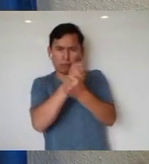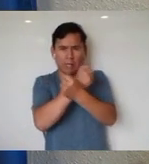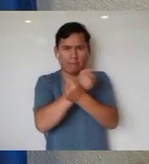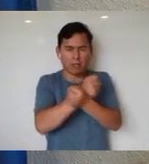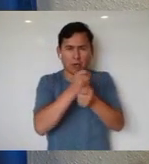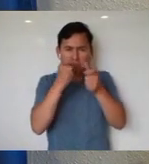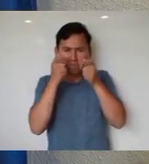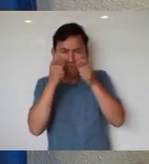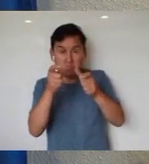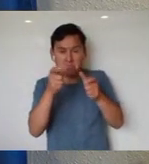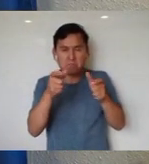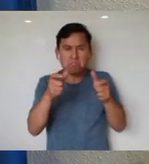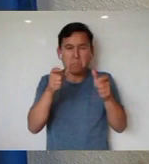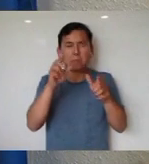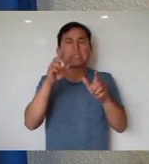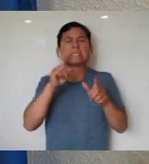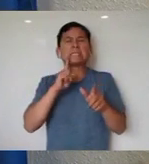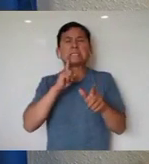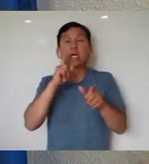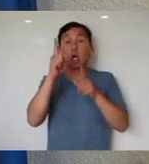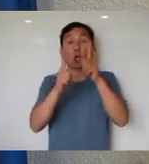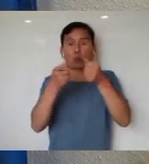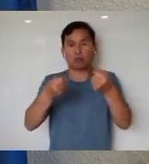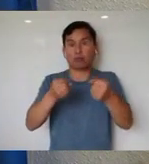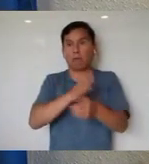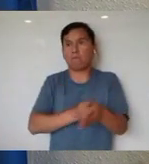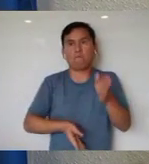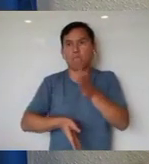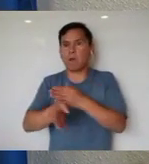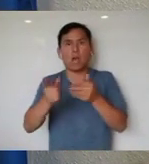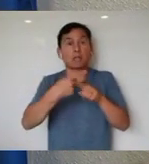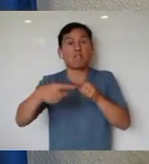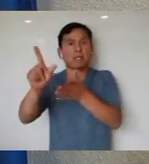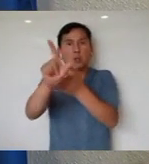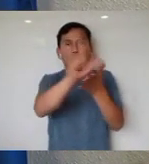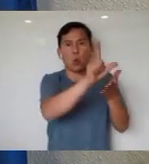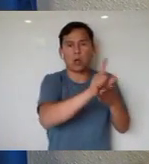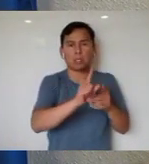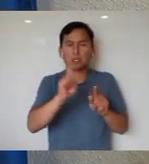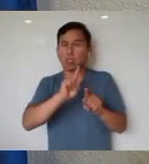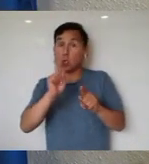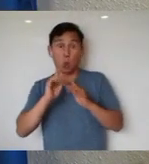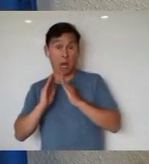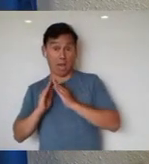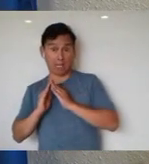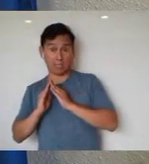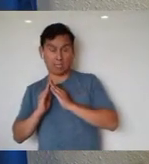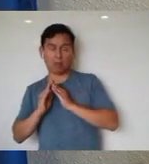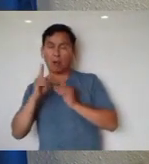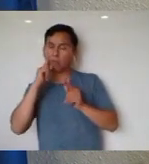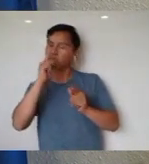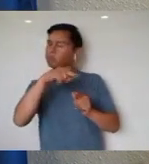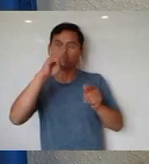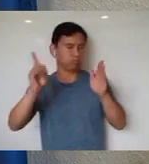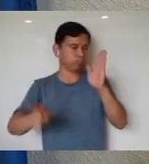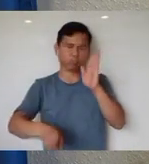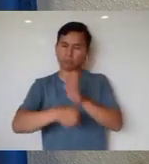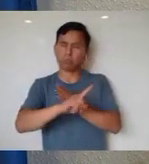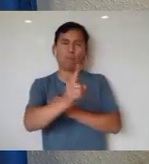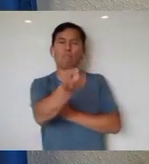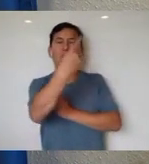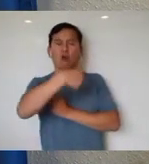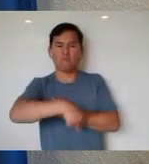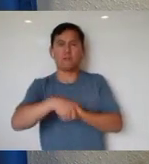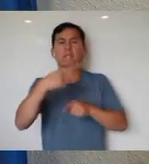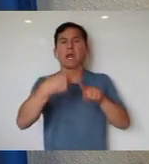que aquellas personas que se encuentran trasladándose hacia otros lugares que no son su residencia, sean devueltos hacia sus lugares